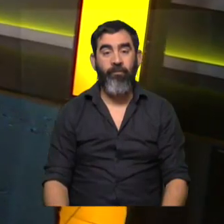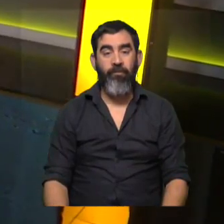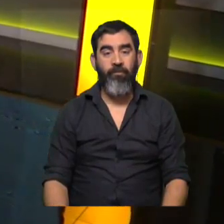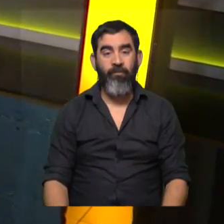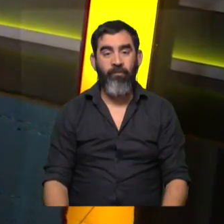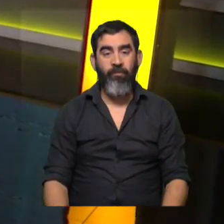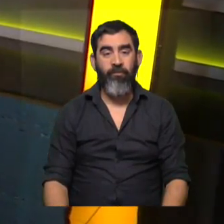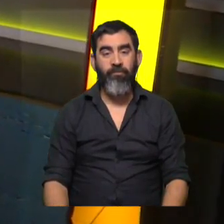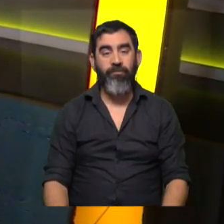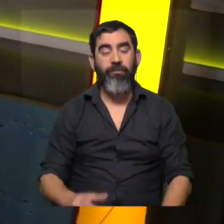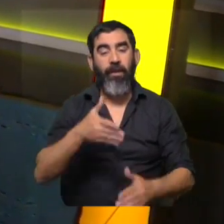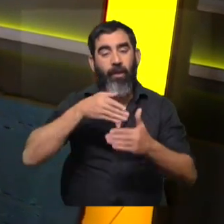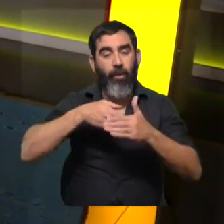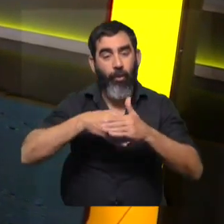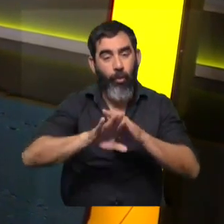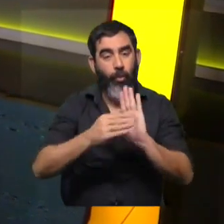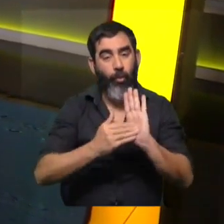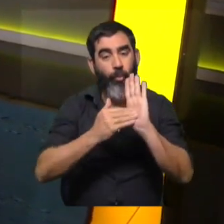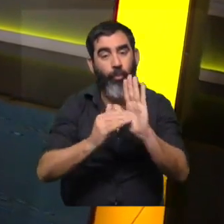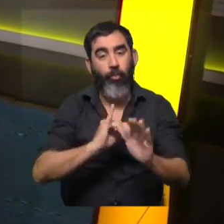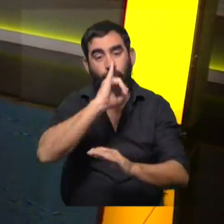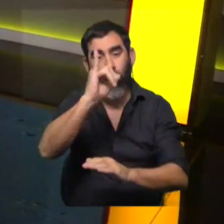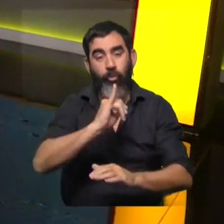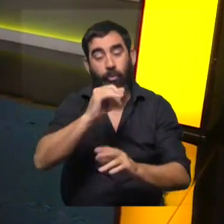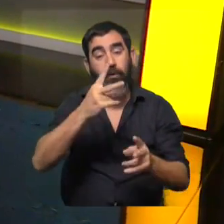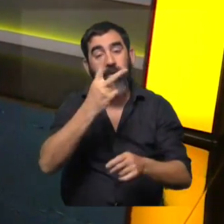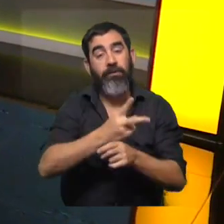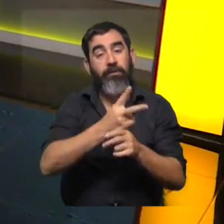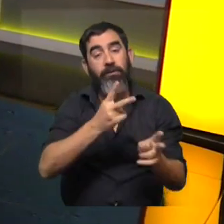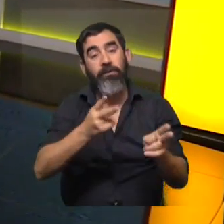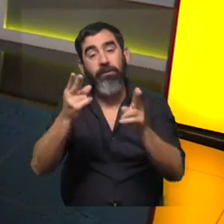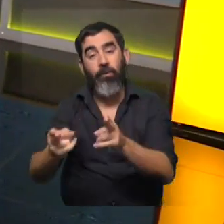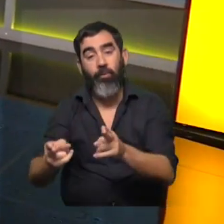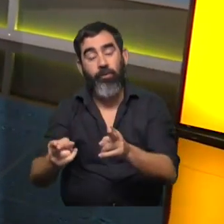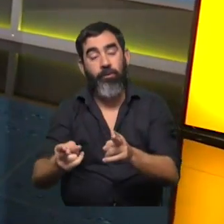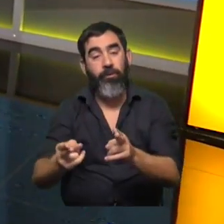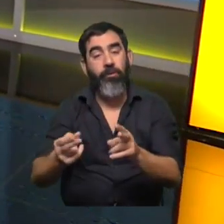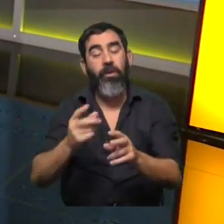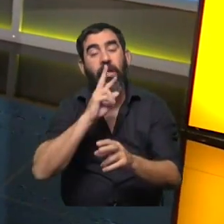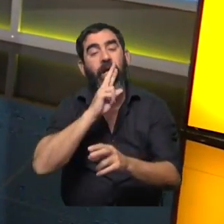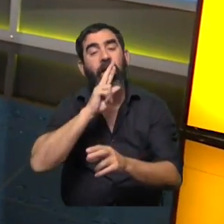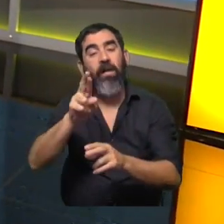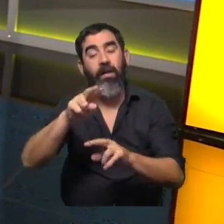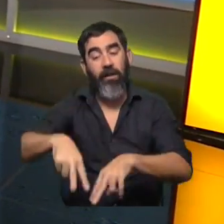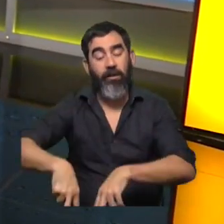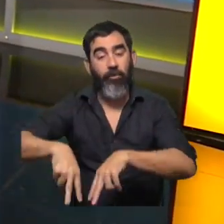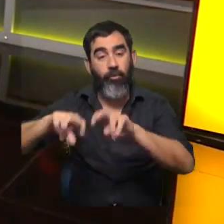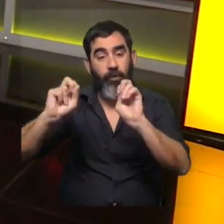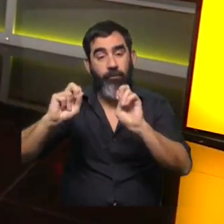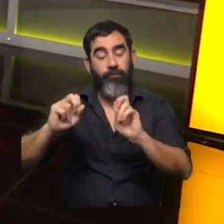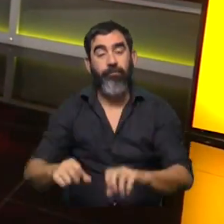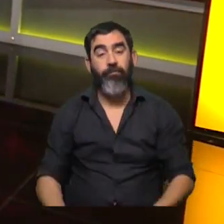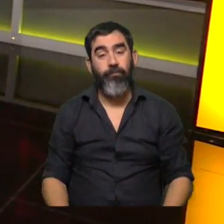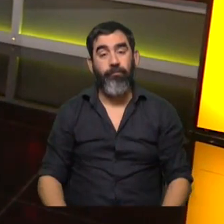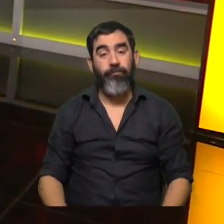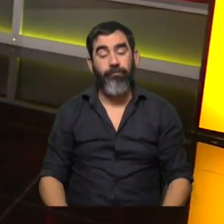Hasta acá la introducción, la presentación del informe. En la segunda parte conocemos los resultados de esta investigación que, como vimos,